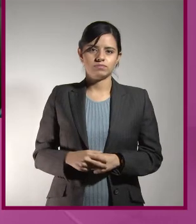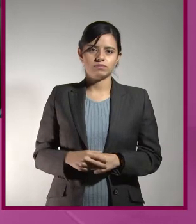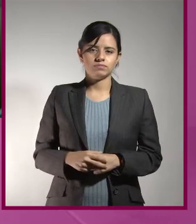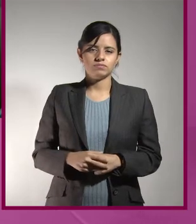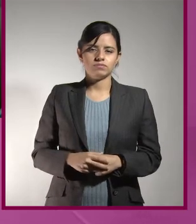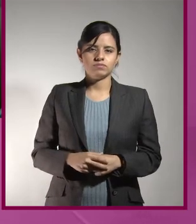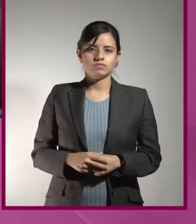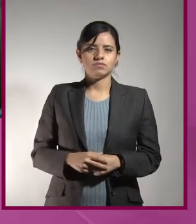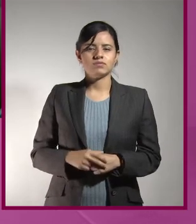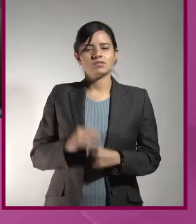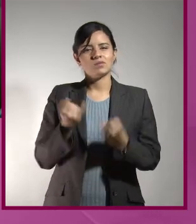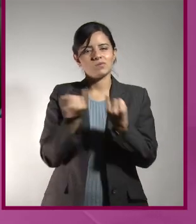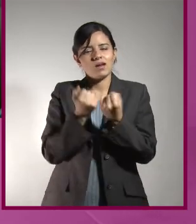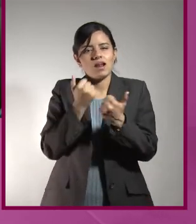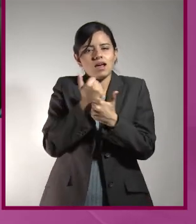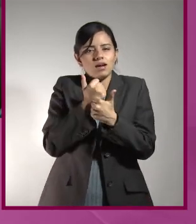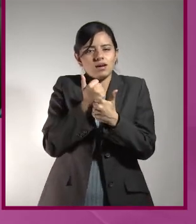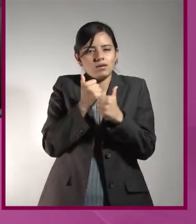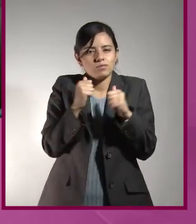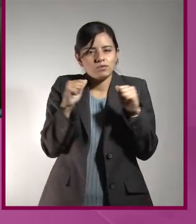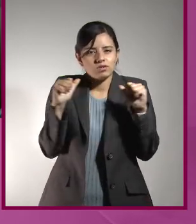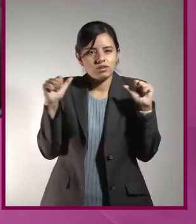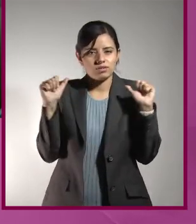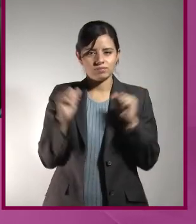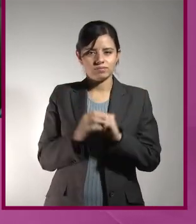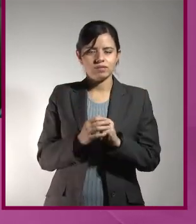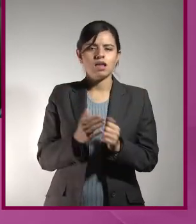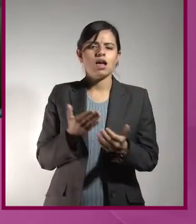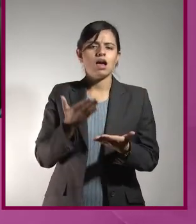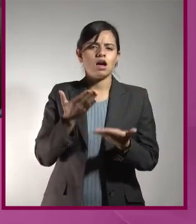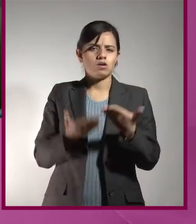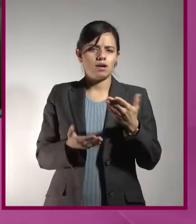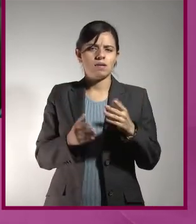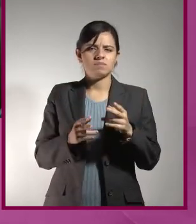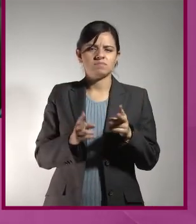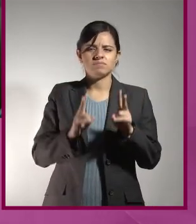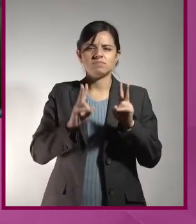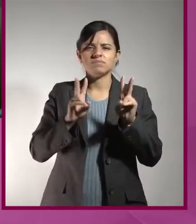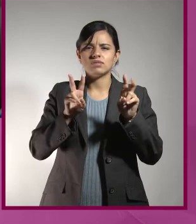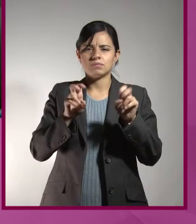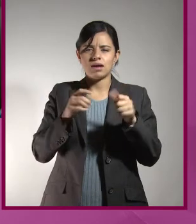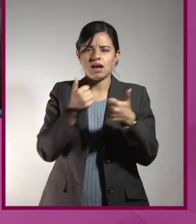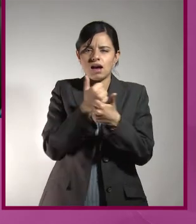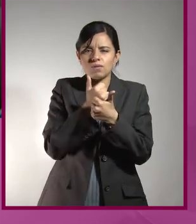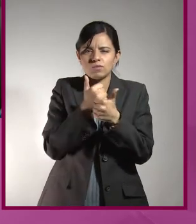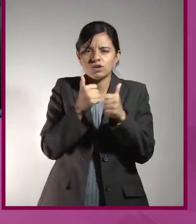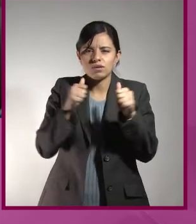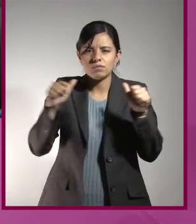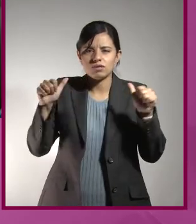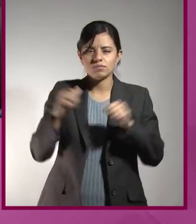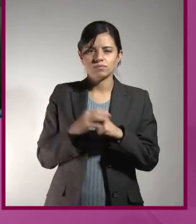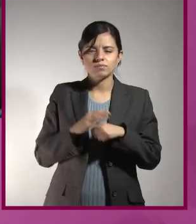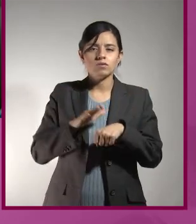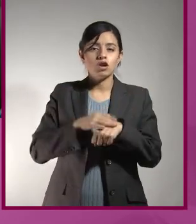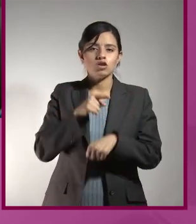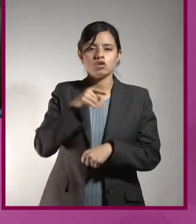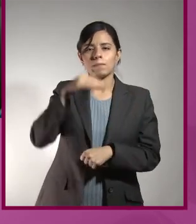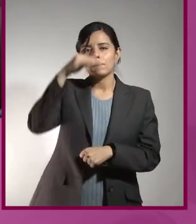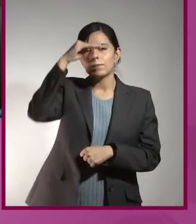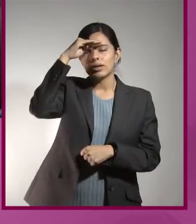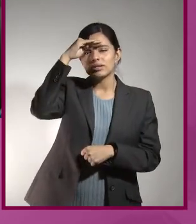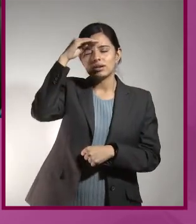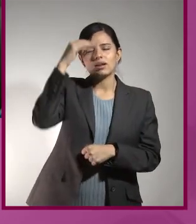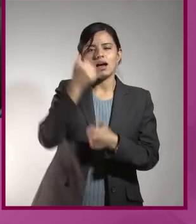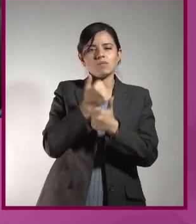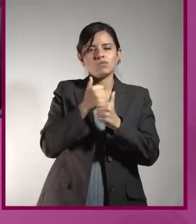y causar aburrimiento. Hablemos ahora del aburrimiento, porque el aburrimiento nos puede hacer